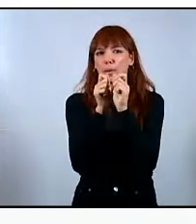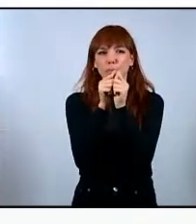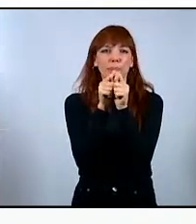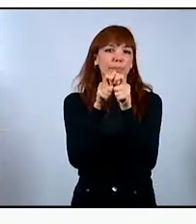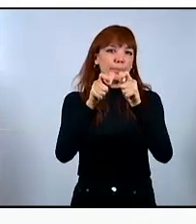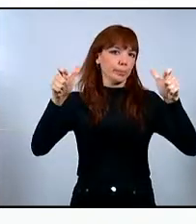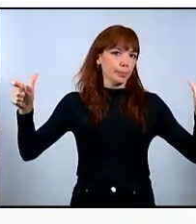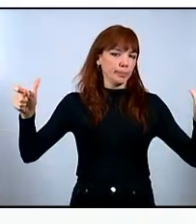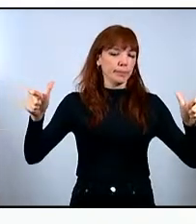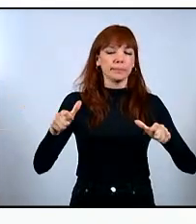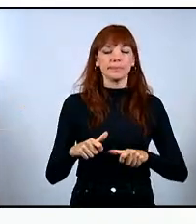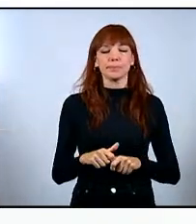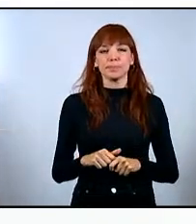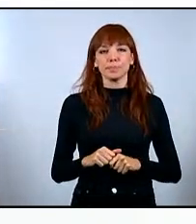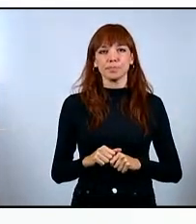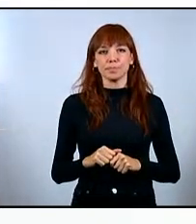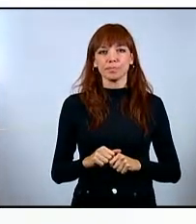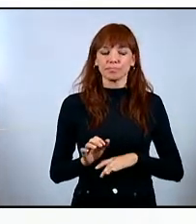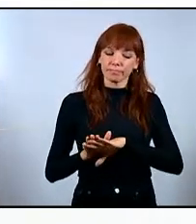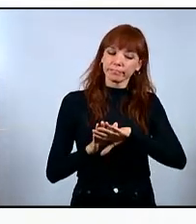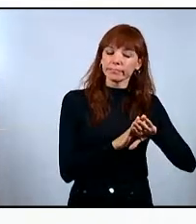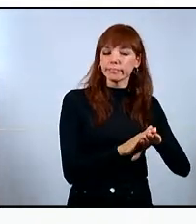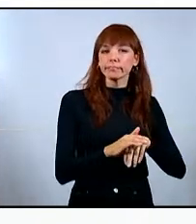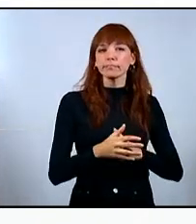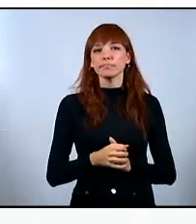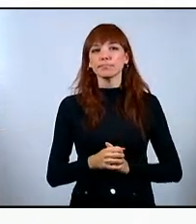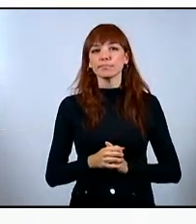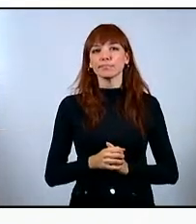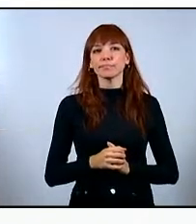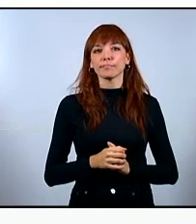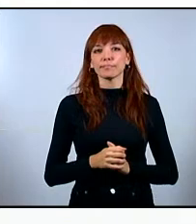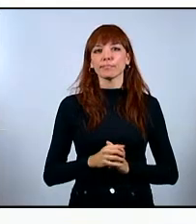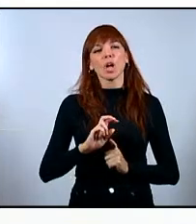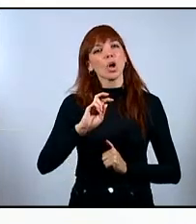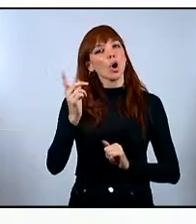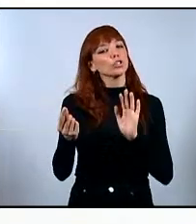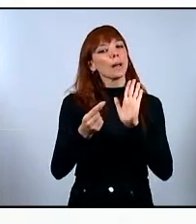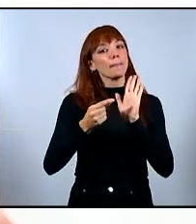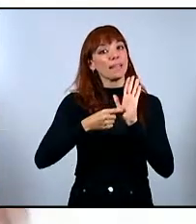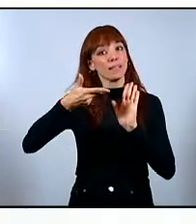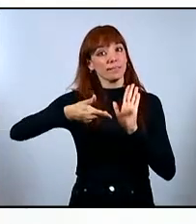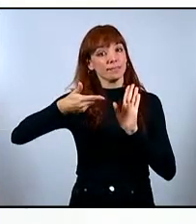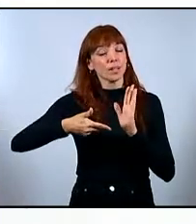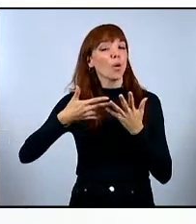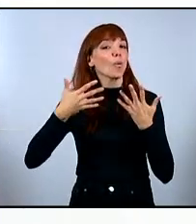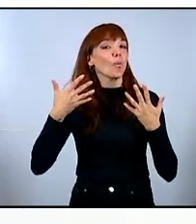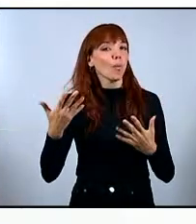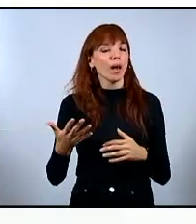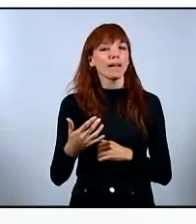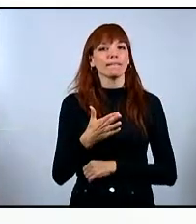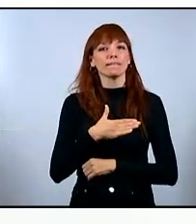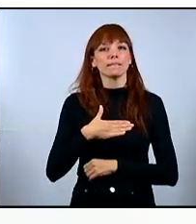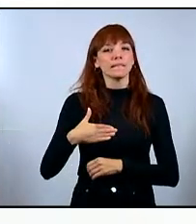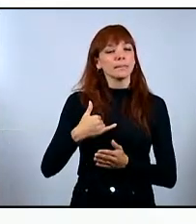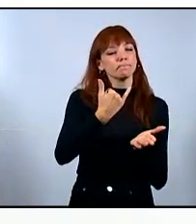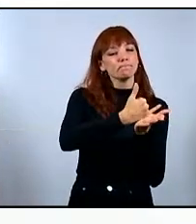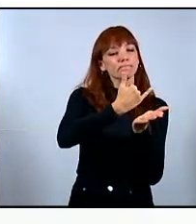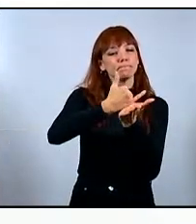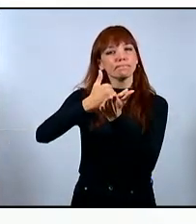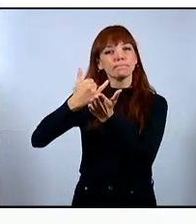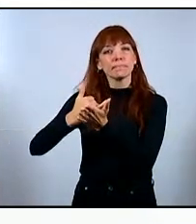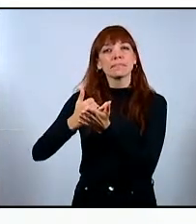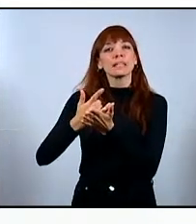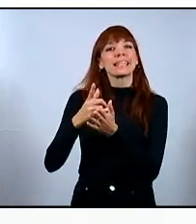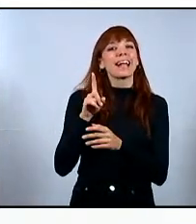ingresos. Otra medida de las que quiero destacar, sin duda, es la ampliación del cribado de cáncer de